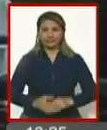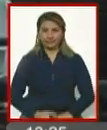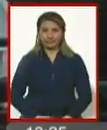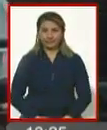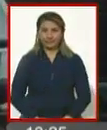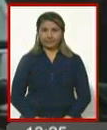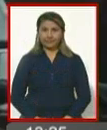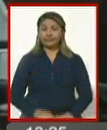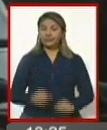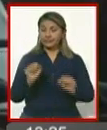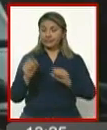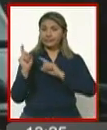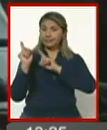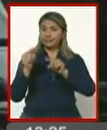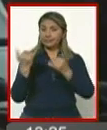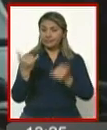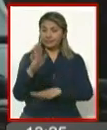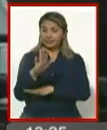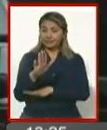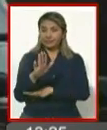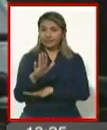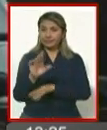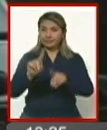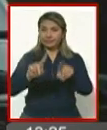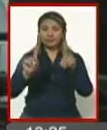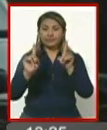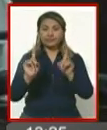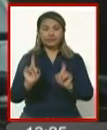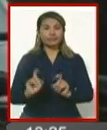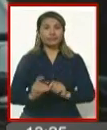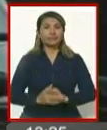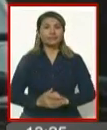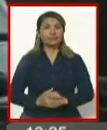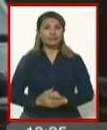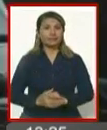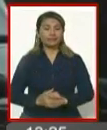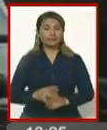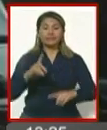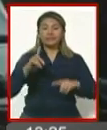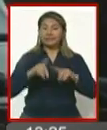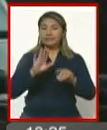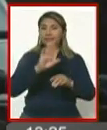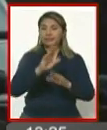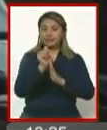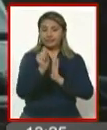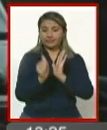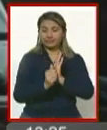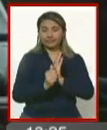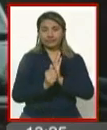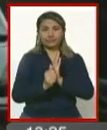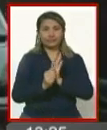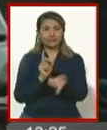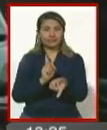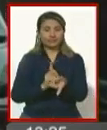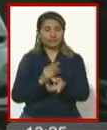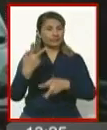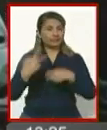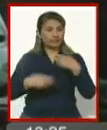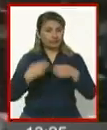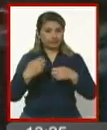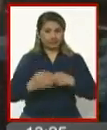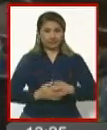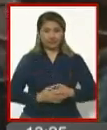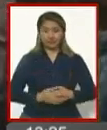poder asistir a su audiencia de esta tarde, doctor? Eso lo determinarán sus respectivos abogados. De la parte médica no habría ningún